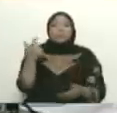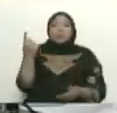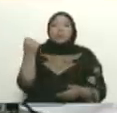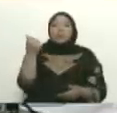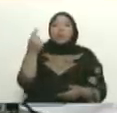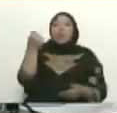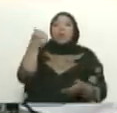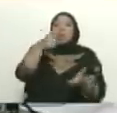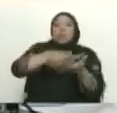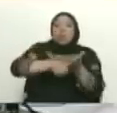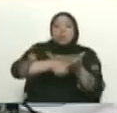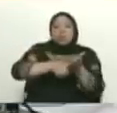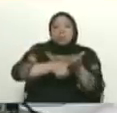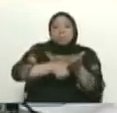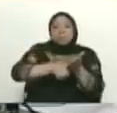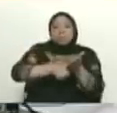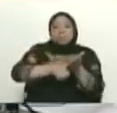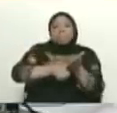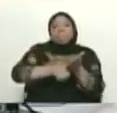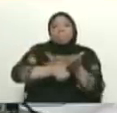dactilar.